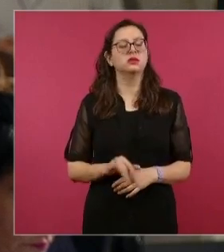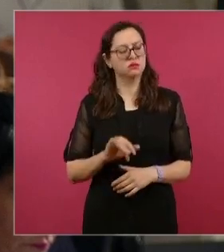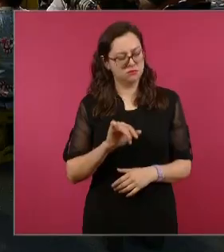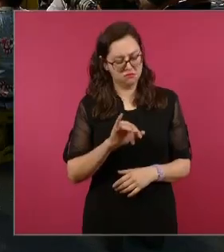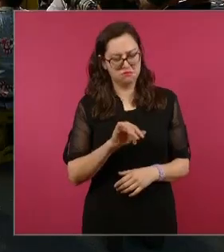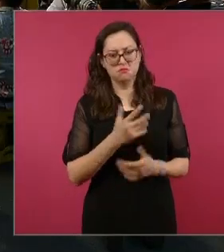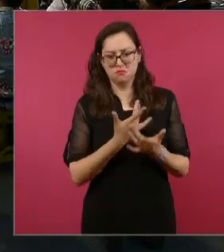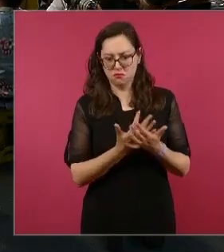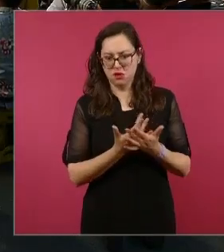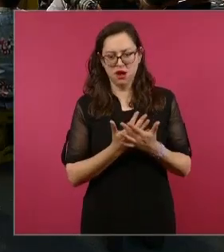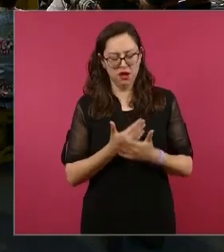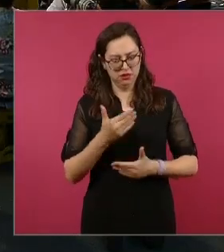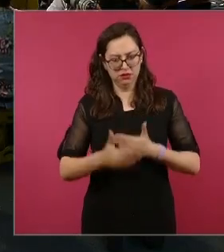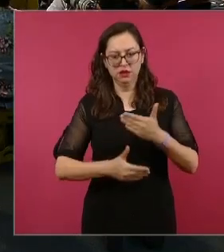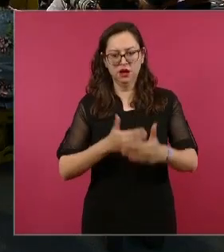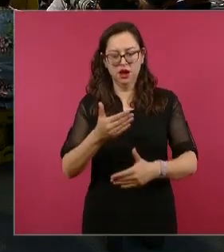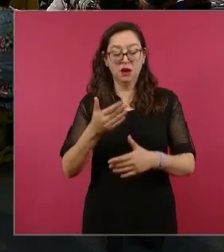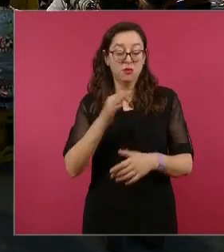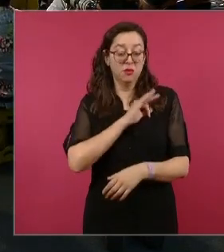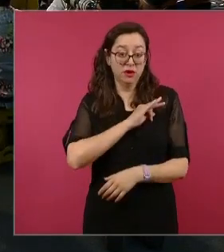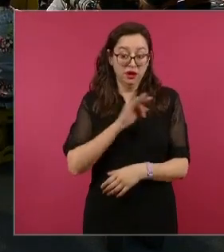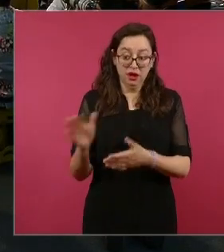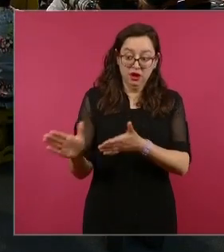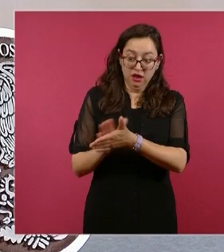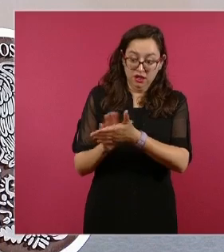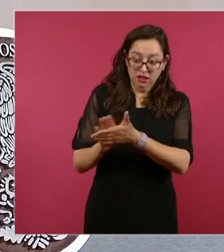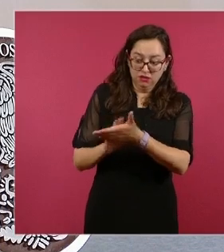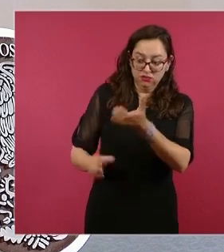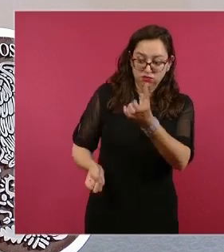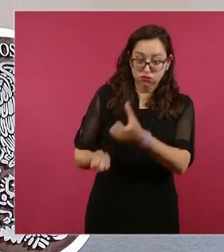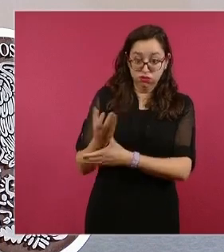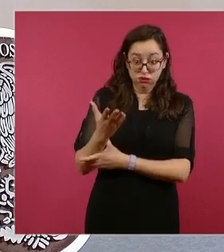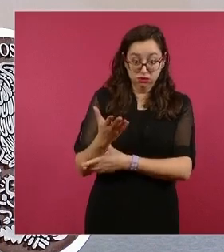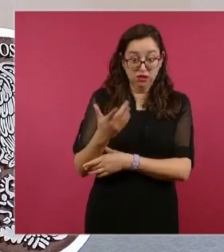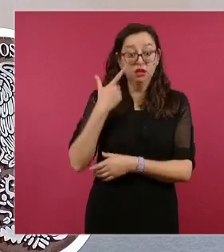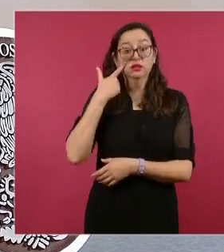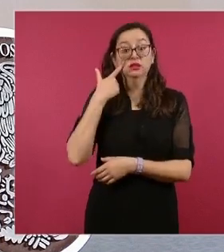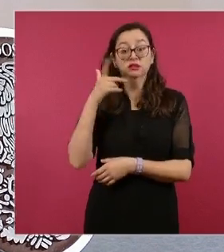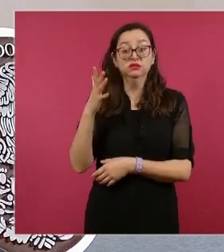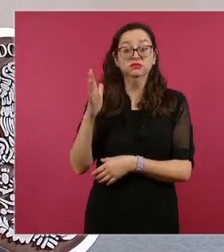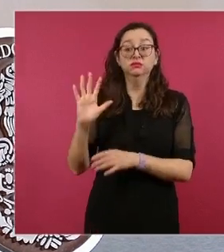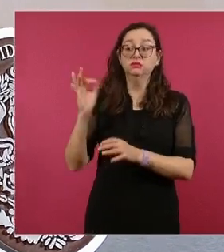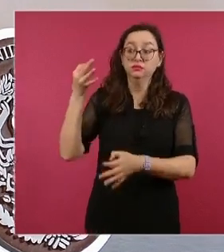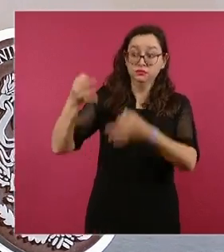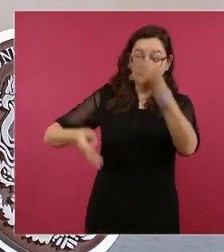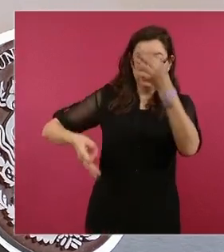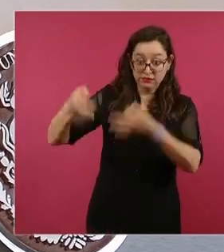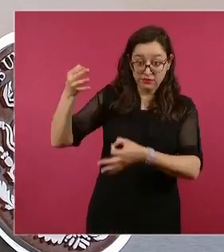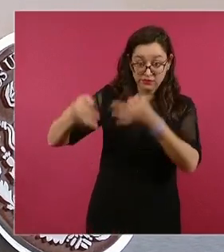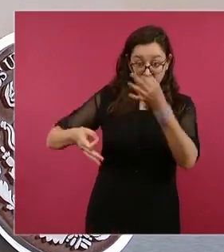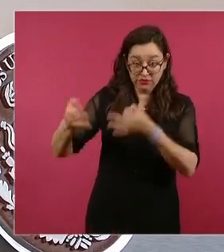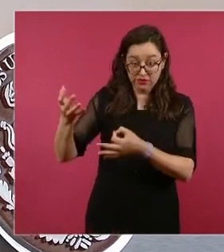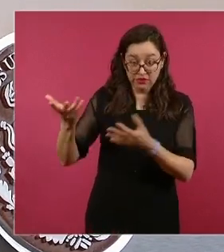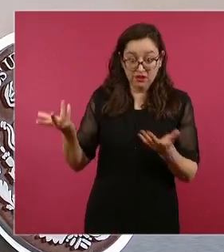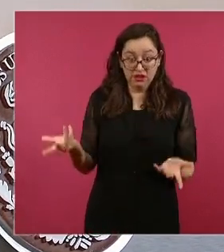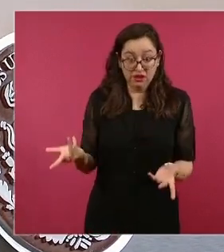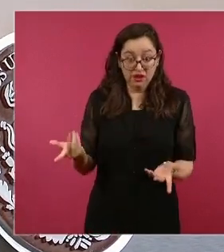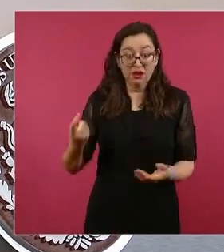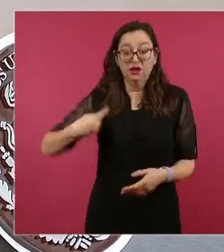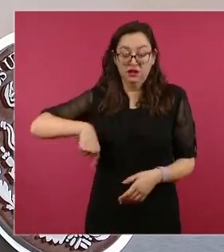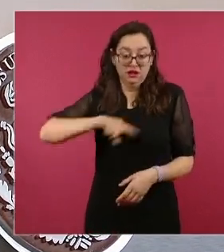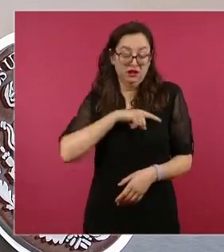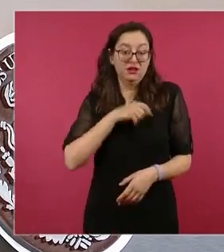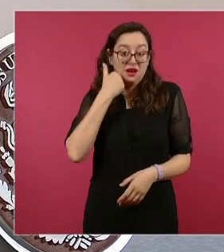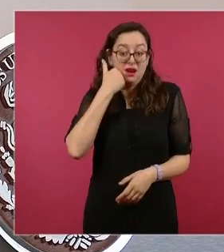tomar. Esperamos ir por la amnistía y veremos qué dice el juez, porque si fuera por nosotros